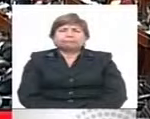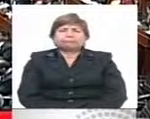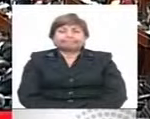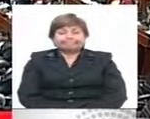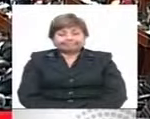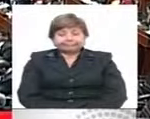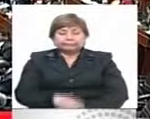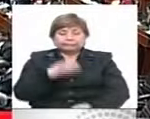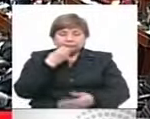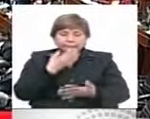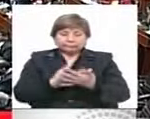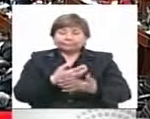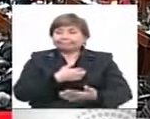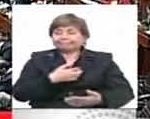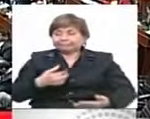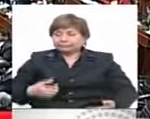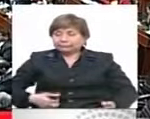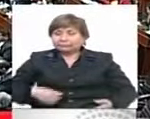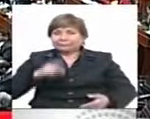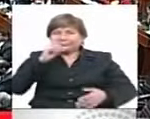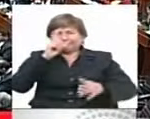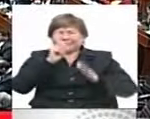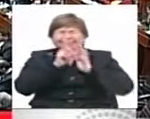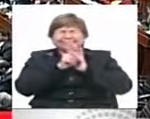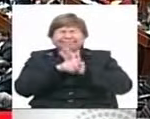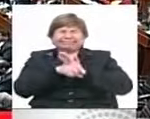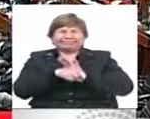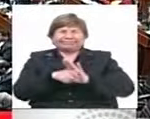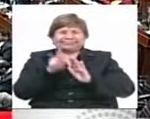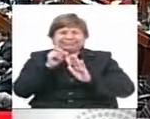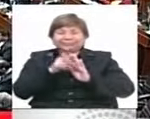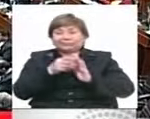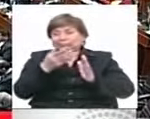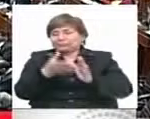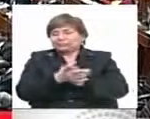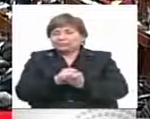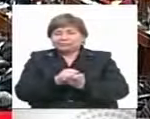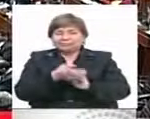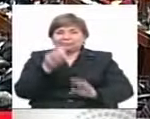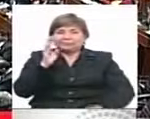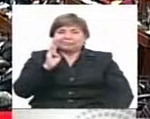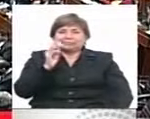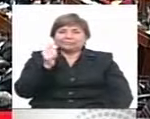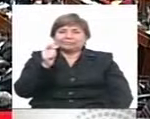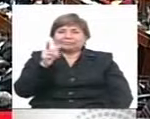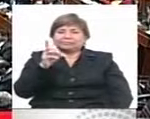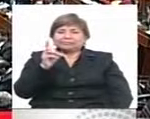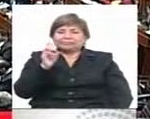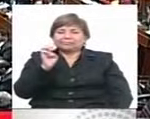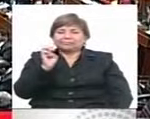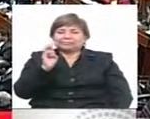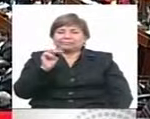Gracias, señora presidenta. Bueno, un minuto. Compañero Valdemar.